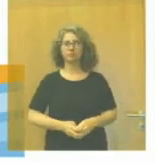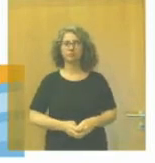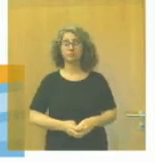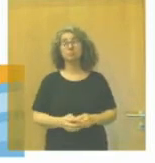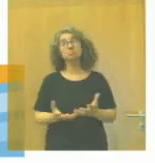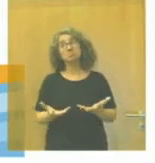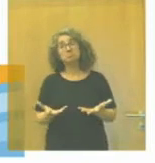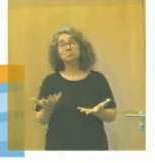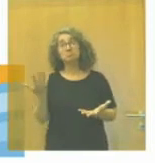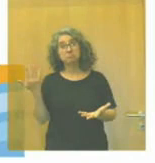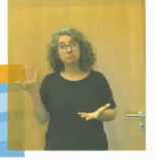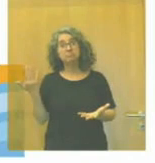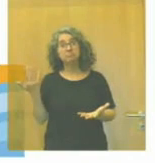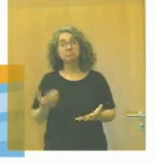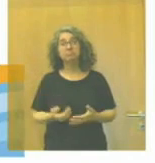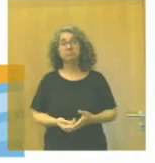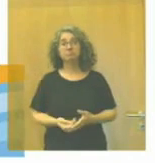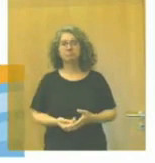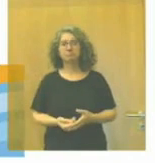Creo que es así.